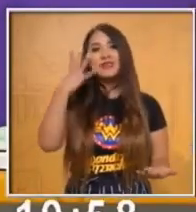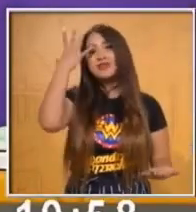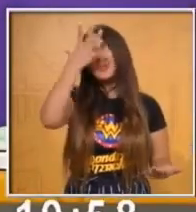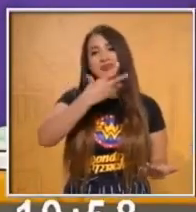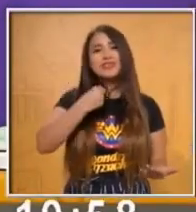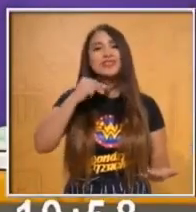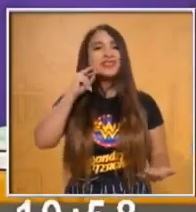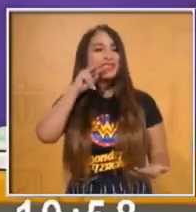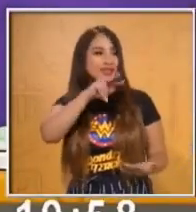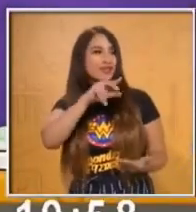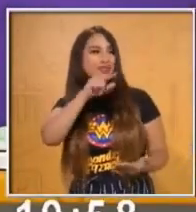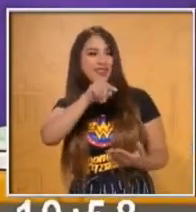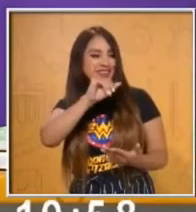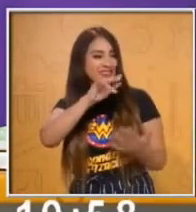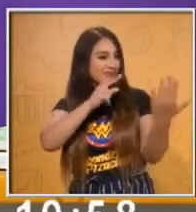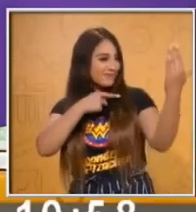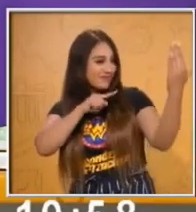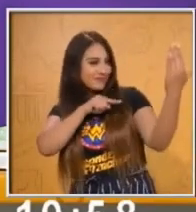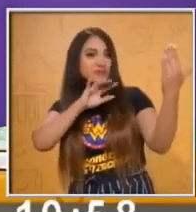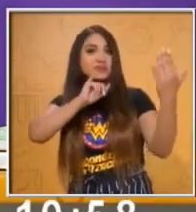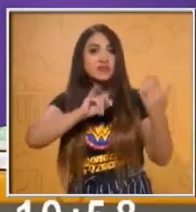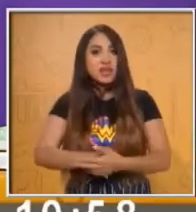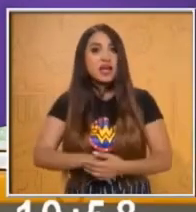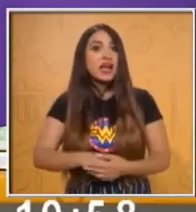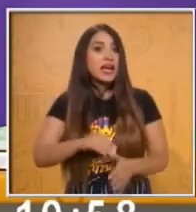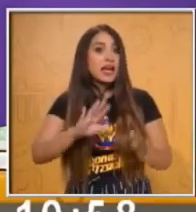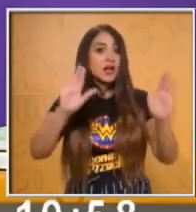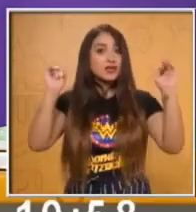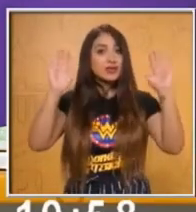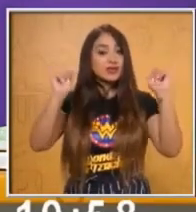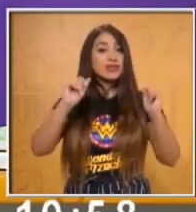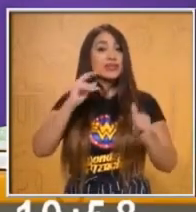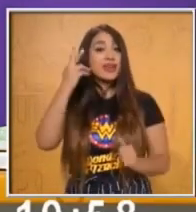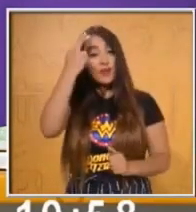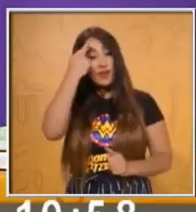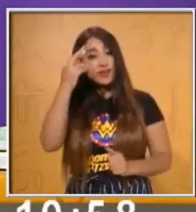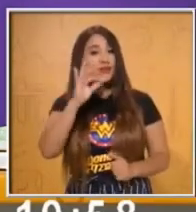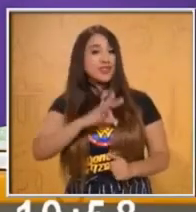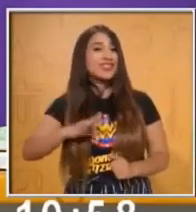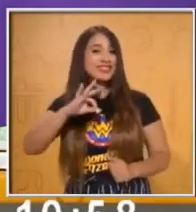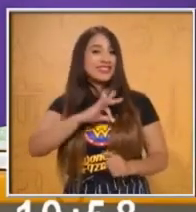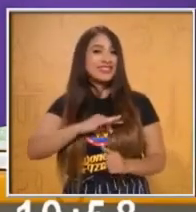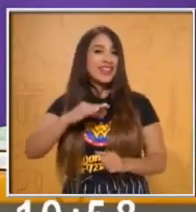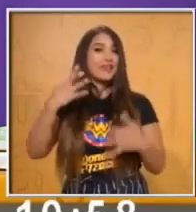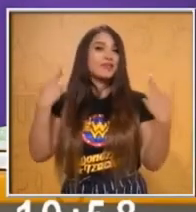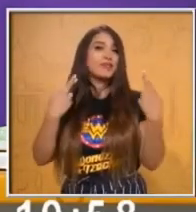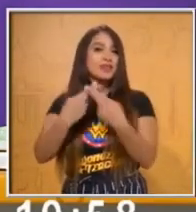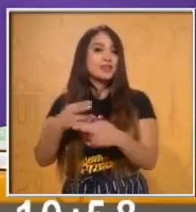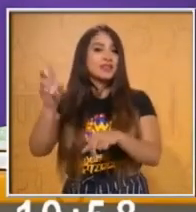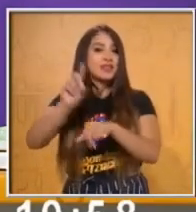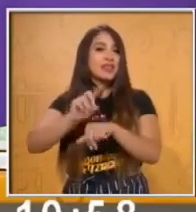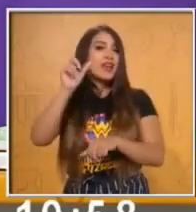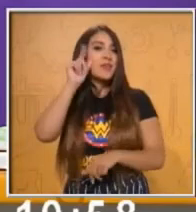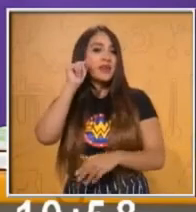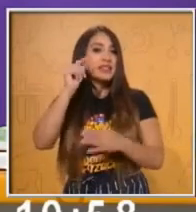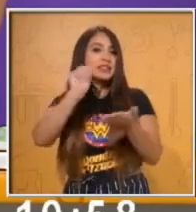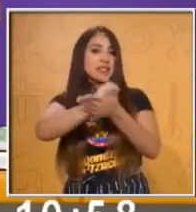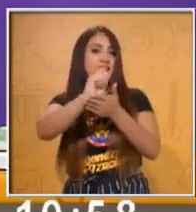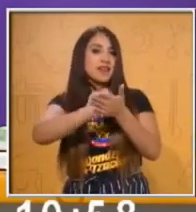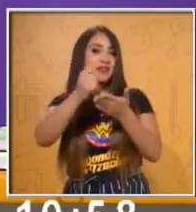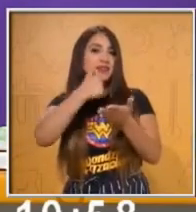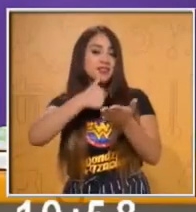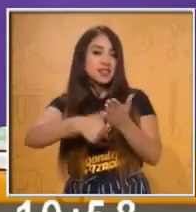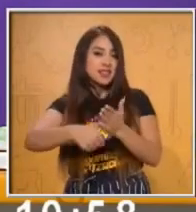reflejas en él. Entonces con esto nos despedimos. Recuerden felicitar a sus maestros el día de mañana, escribirles su cartita y pues